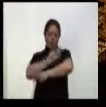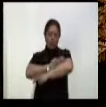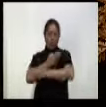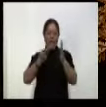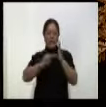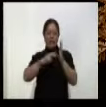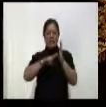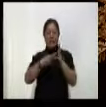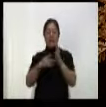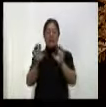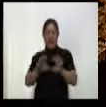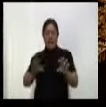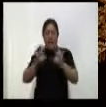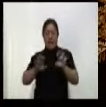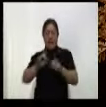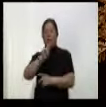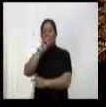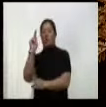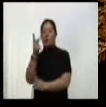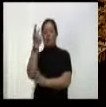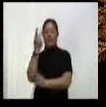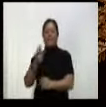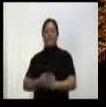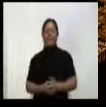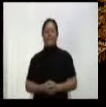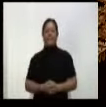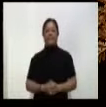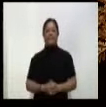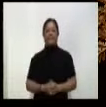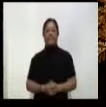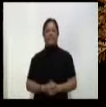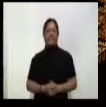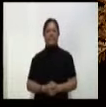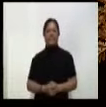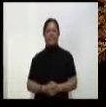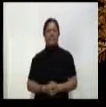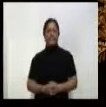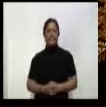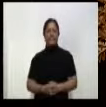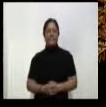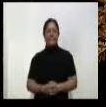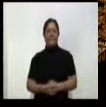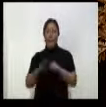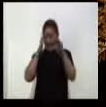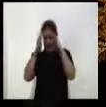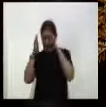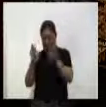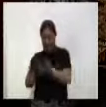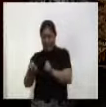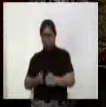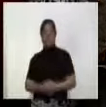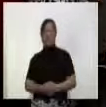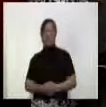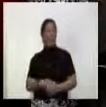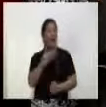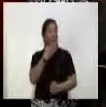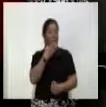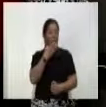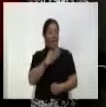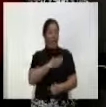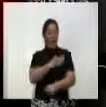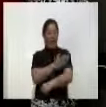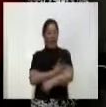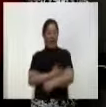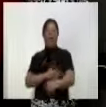Sistemas Computacionales de la Universidad Politécnica de Tlaxcala, Región Poniente. ¿Qué tal? ¿Cómo se encuentra? Muy bien, buenas tardes. Gracias por la